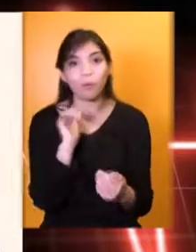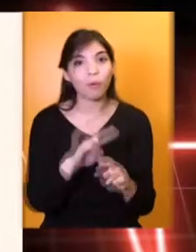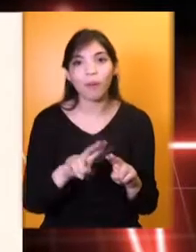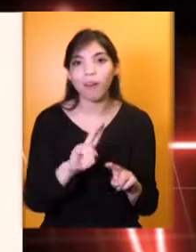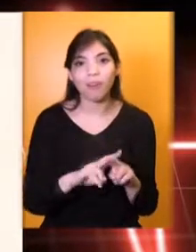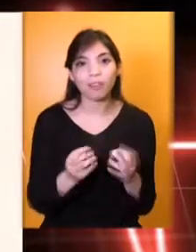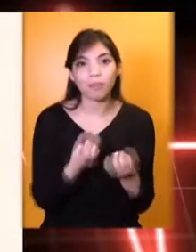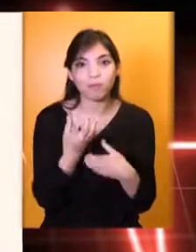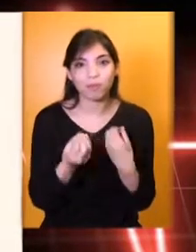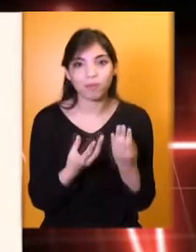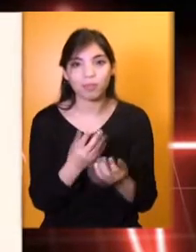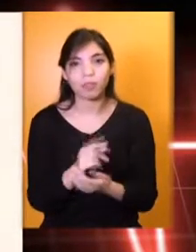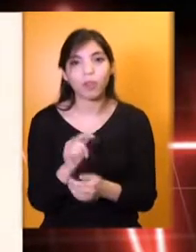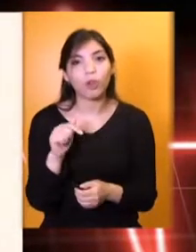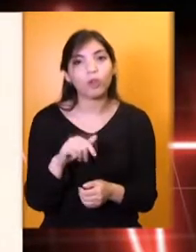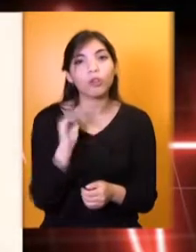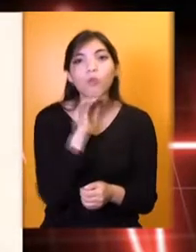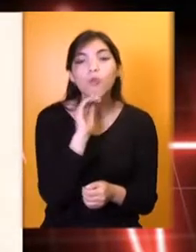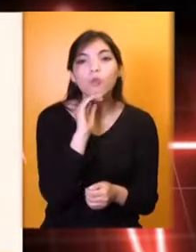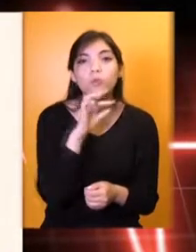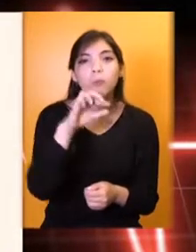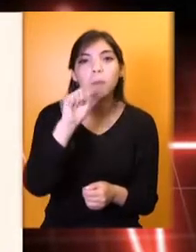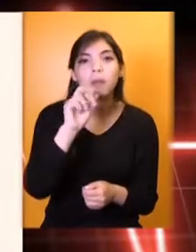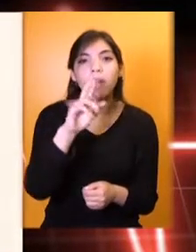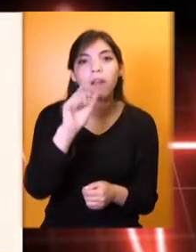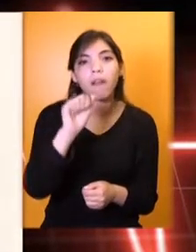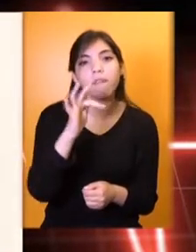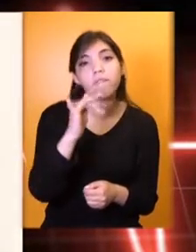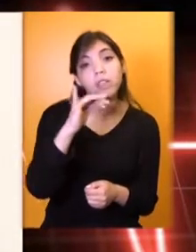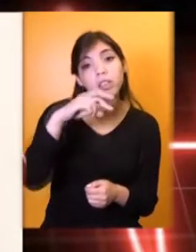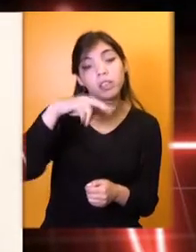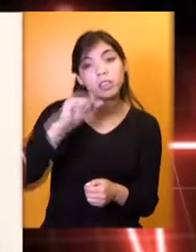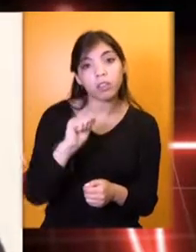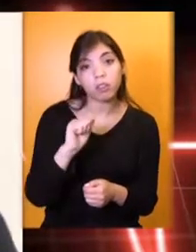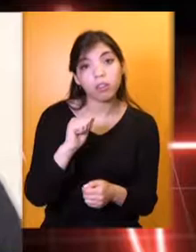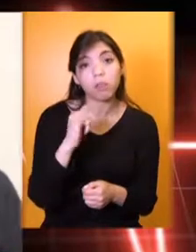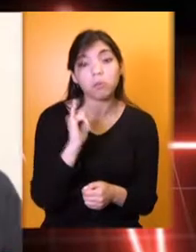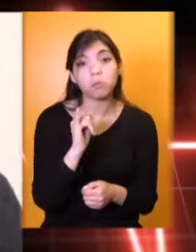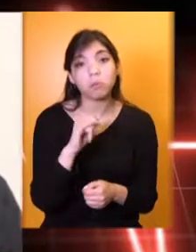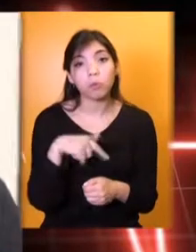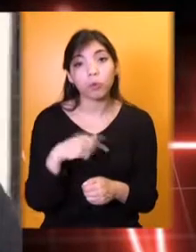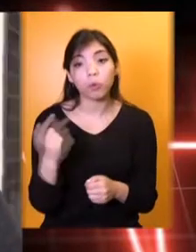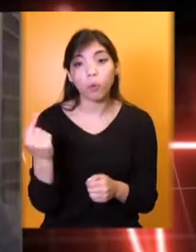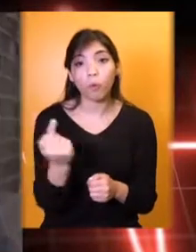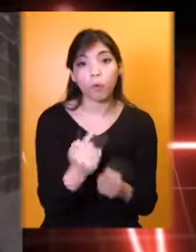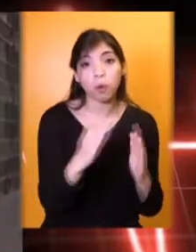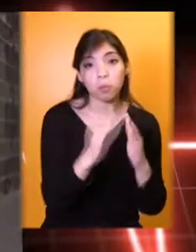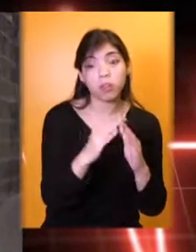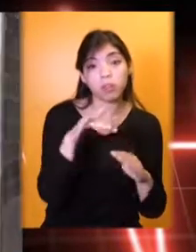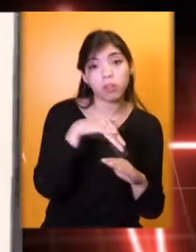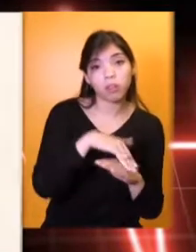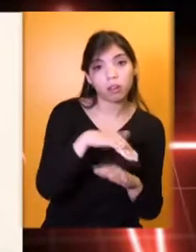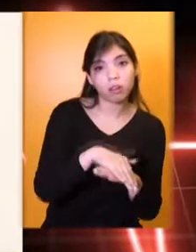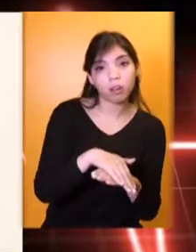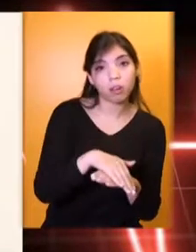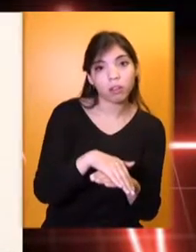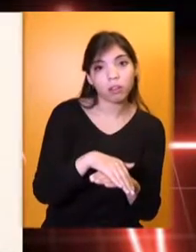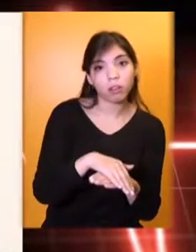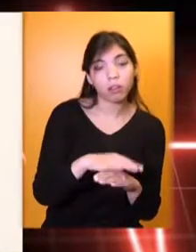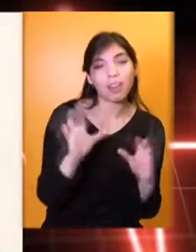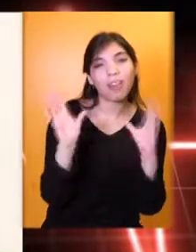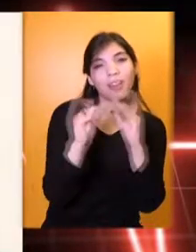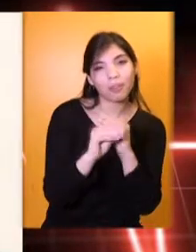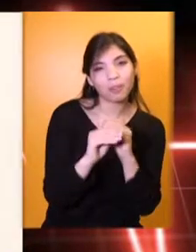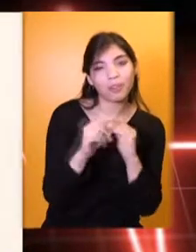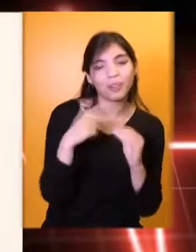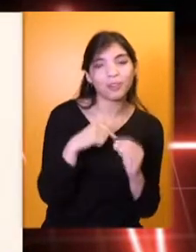Yo con cuánto que con parafina, con... Claro. Así que como llego en las puras tardes, así que no...